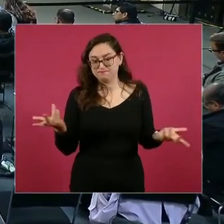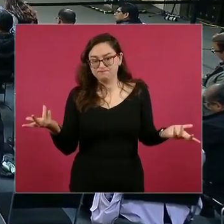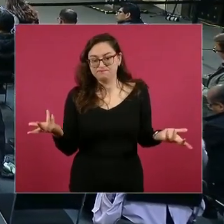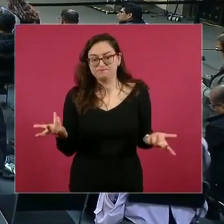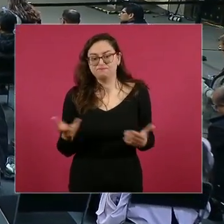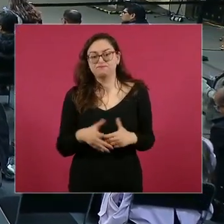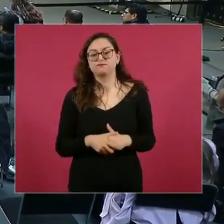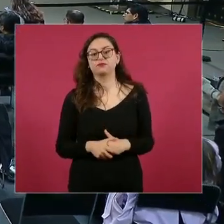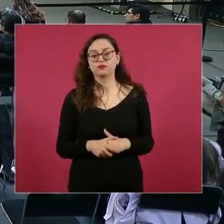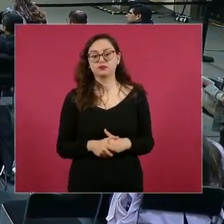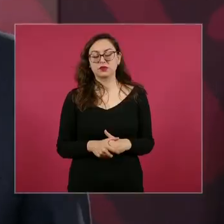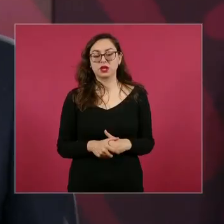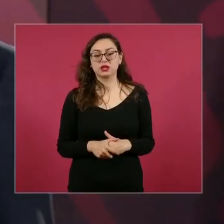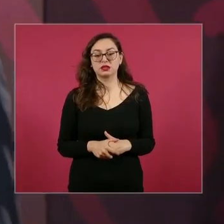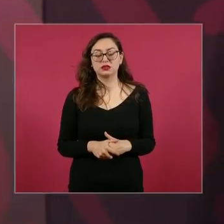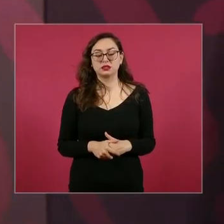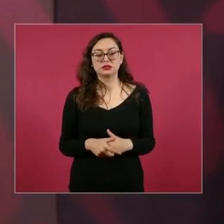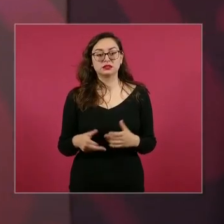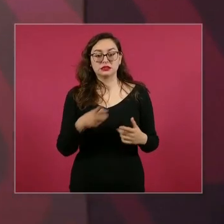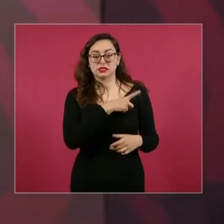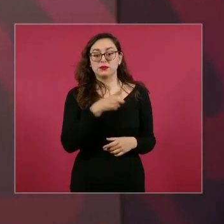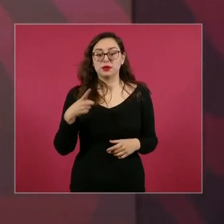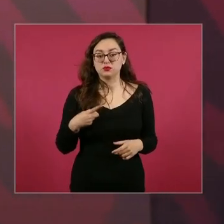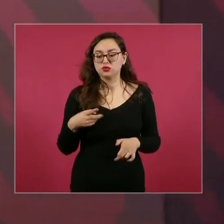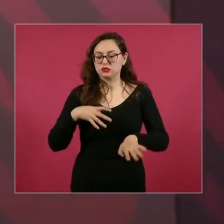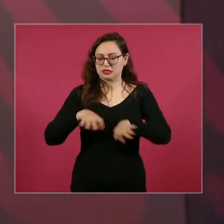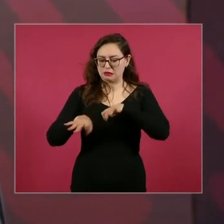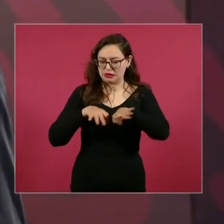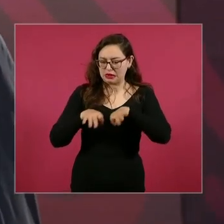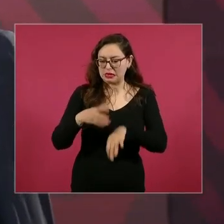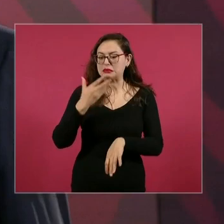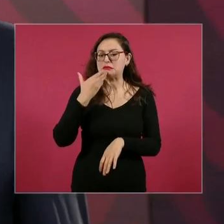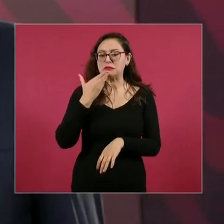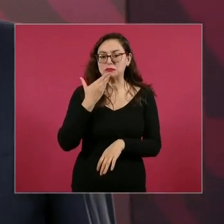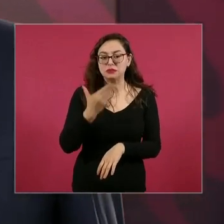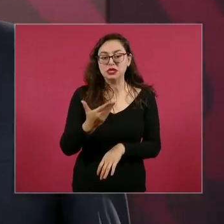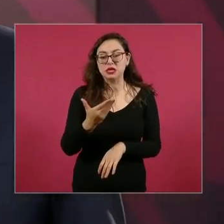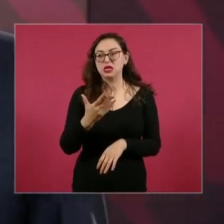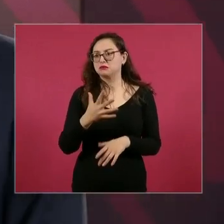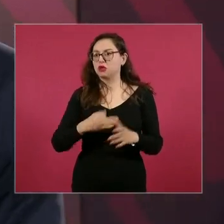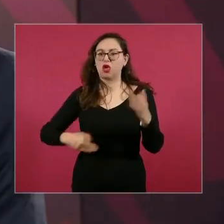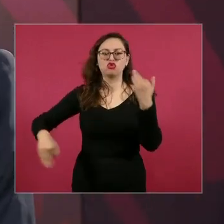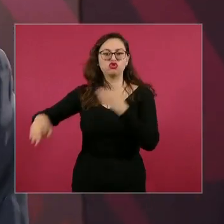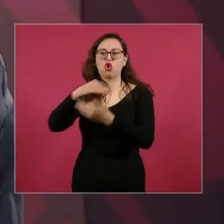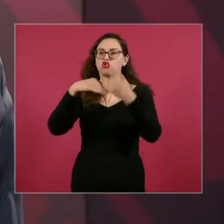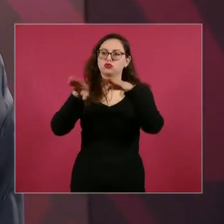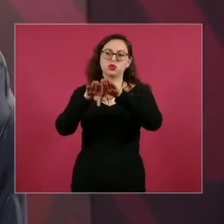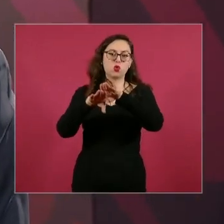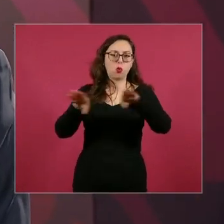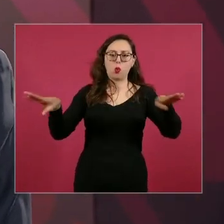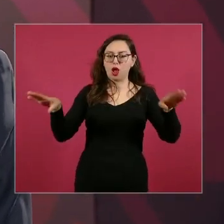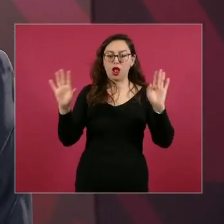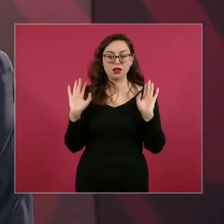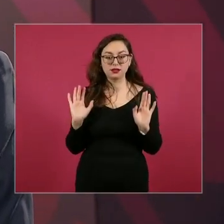y hacer el bien sin mirar a